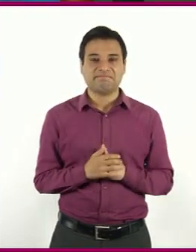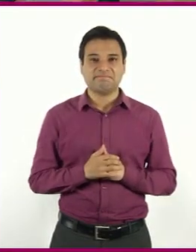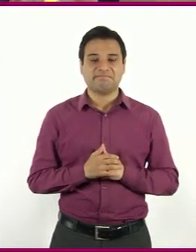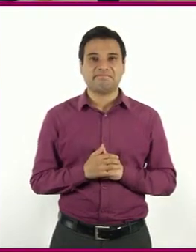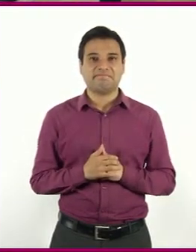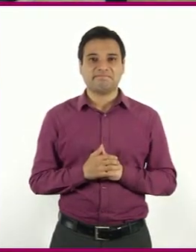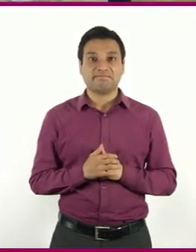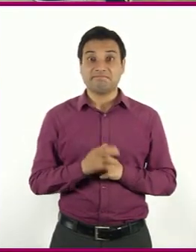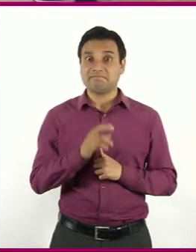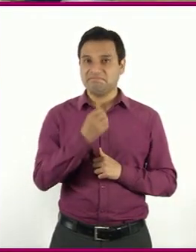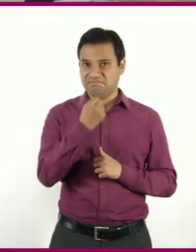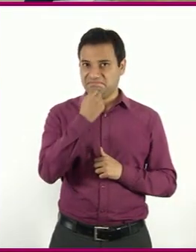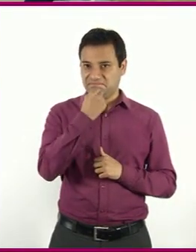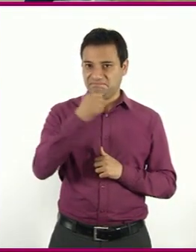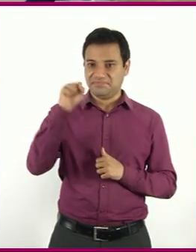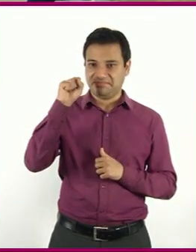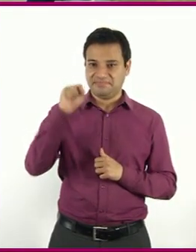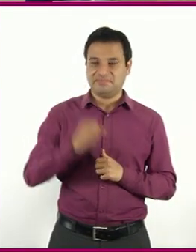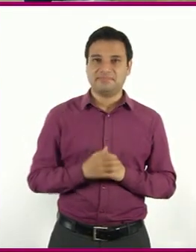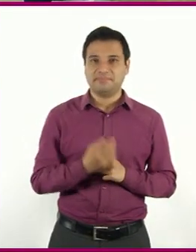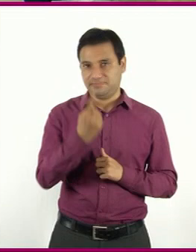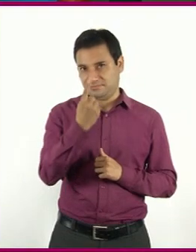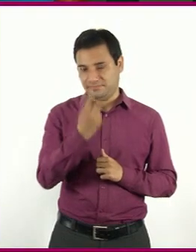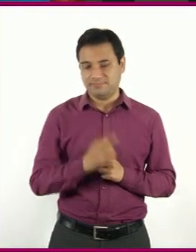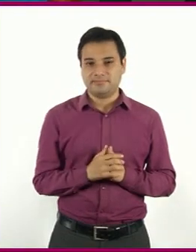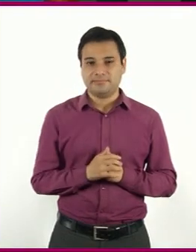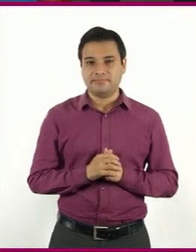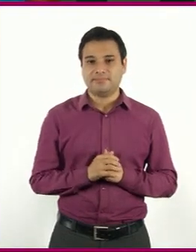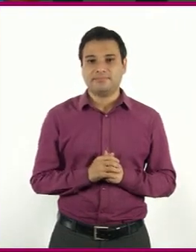Está más hábil que yo. Uno.